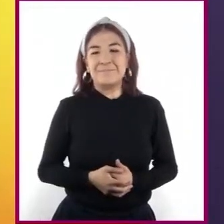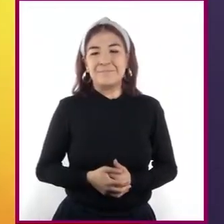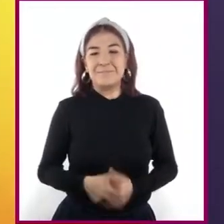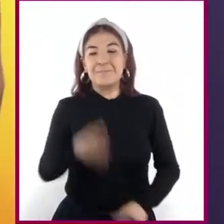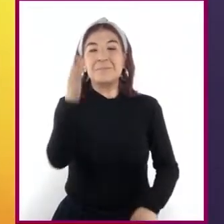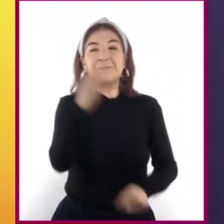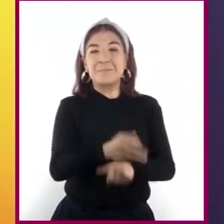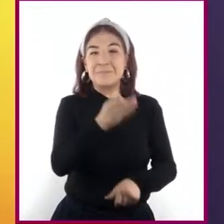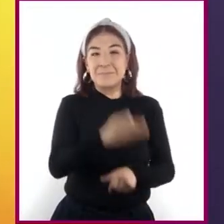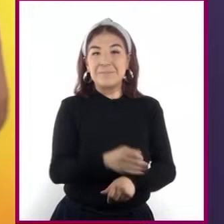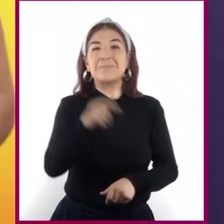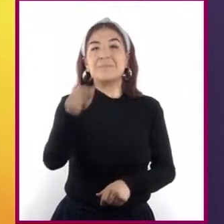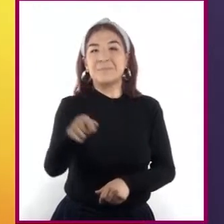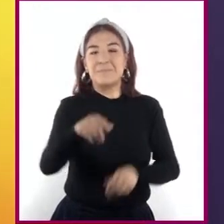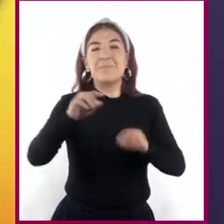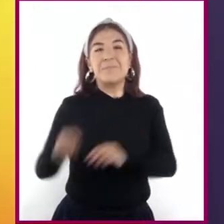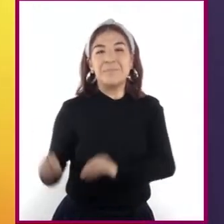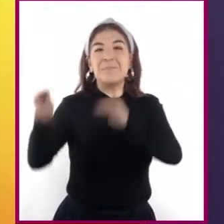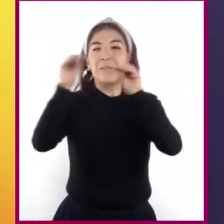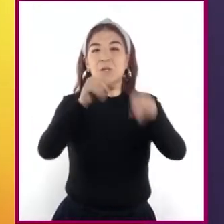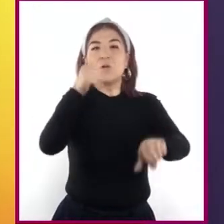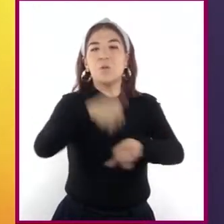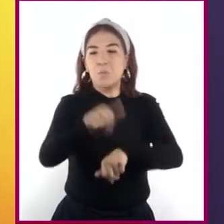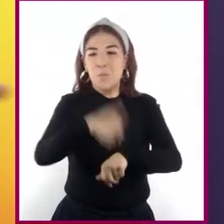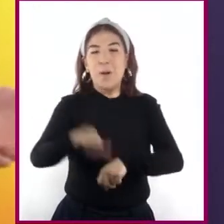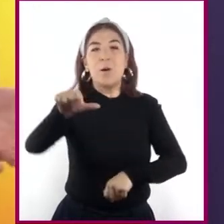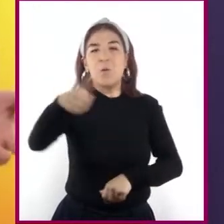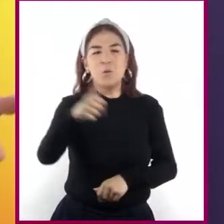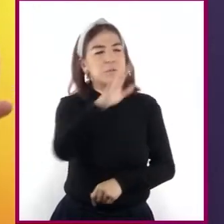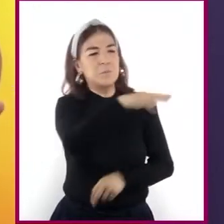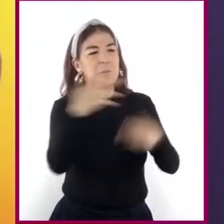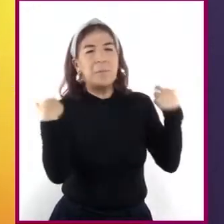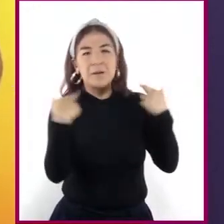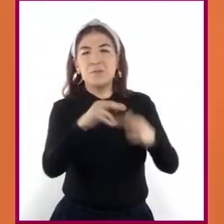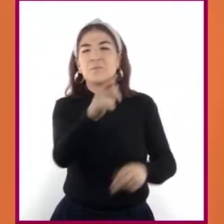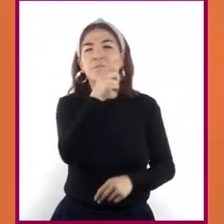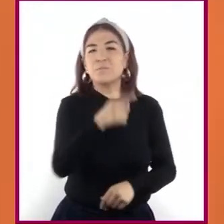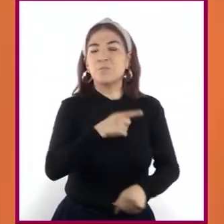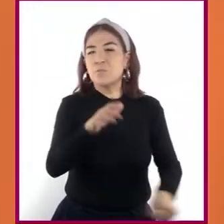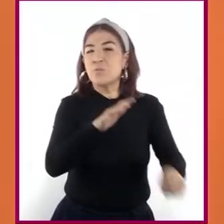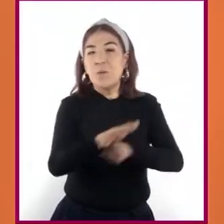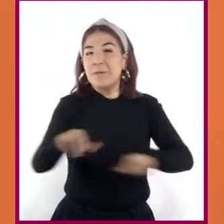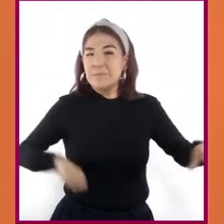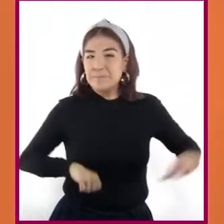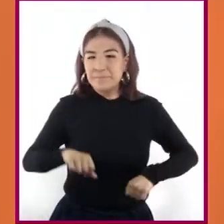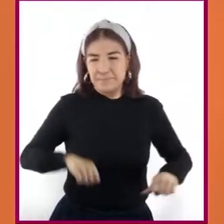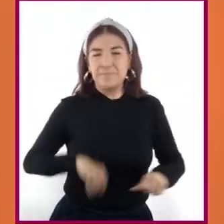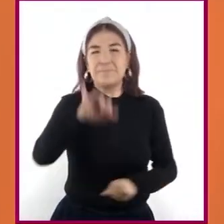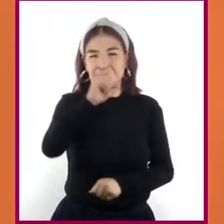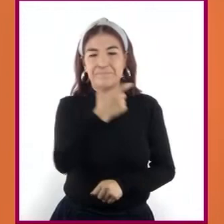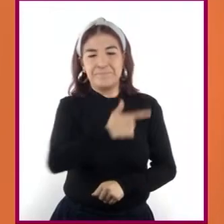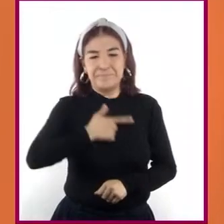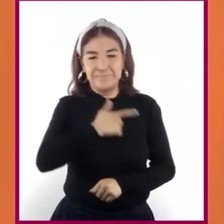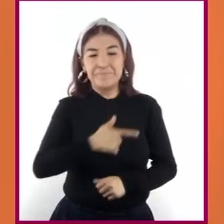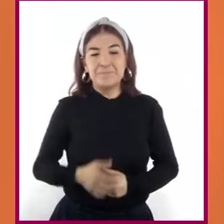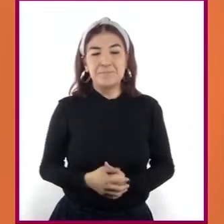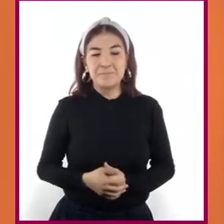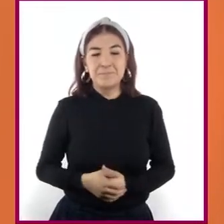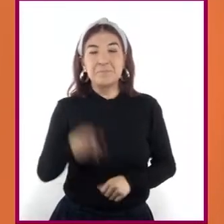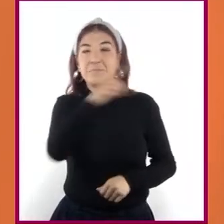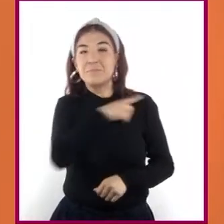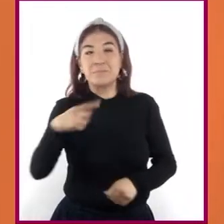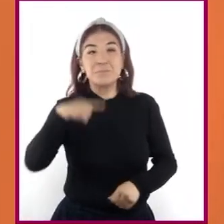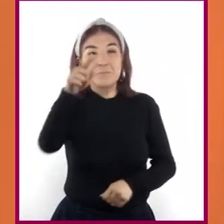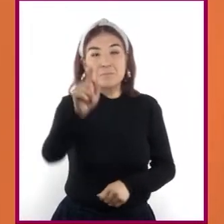Hemos llegado a la casilla 11. Maestro Felipe, ¿nos puede indicar el reto? Con gusto. Deben encontrar un número